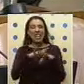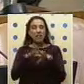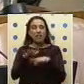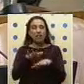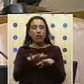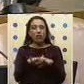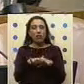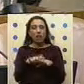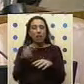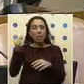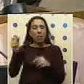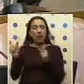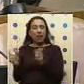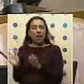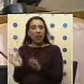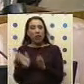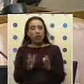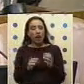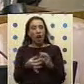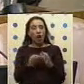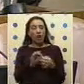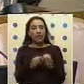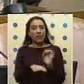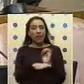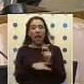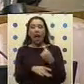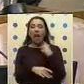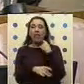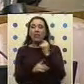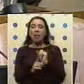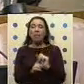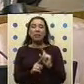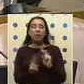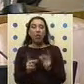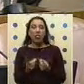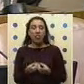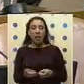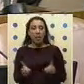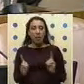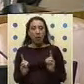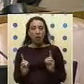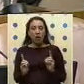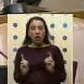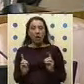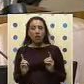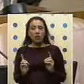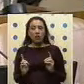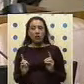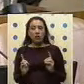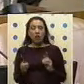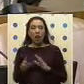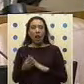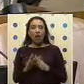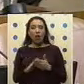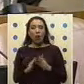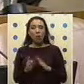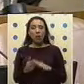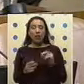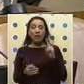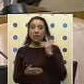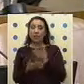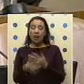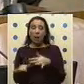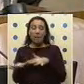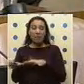los poderes que regulan la organización del Estado, lo cual atenta contra principios democráticos aquellas comunidades que, sin contar con los